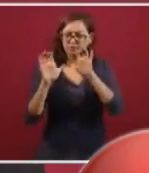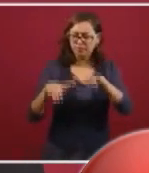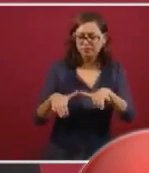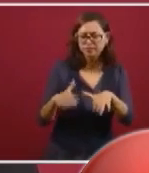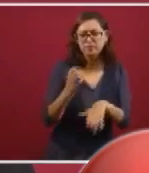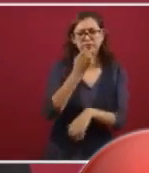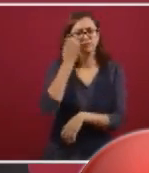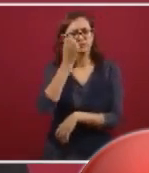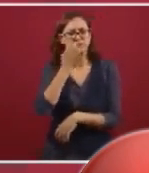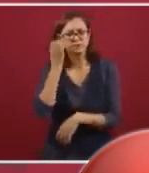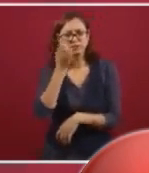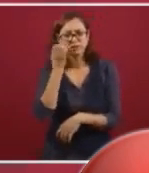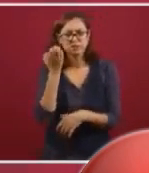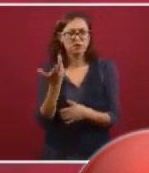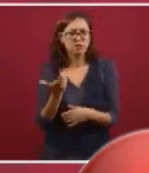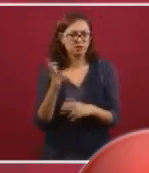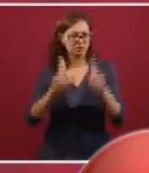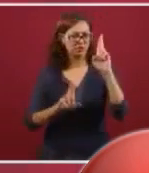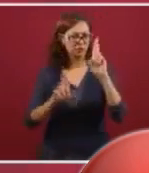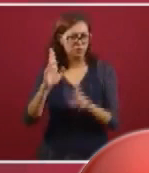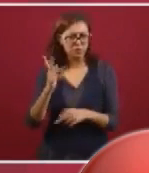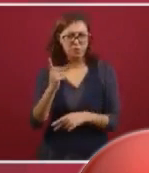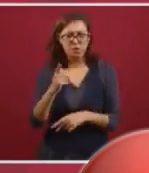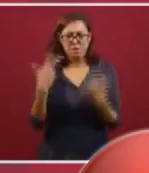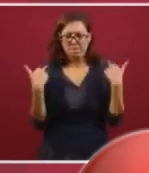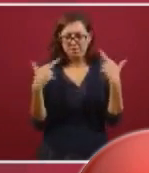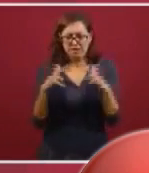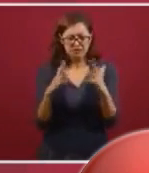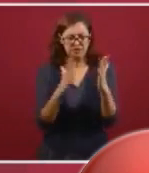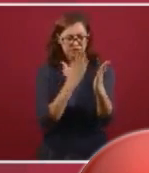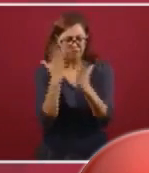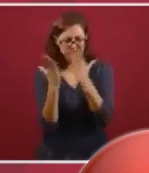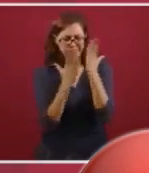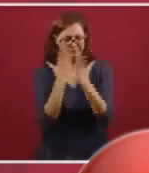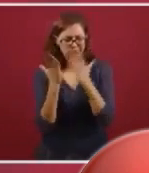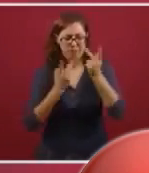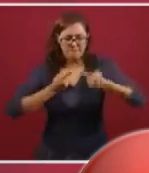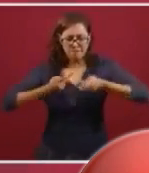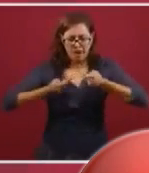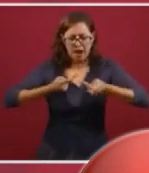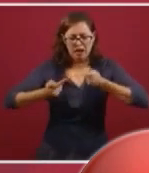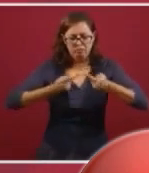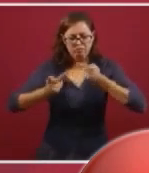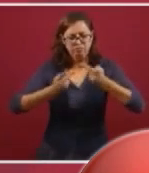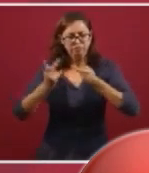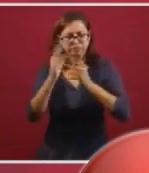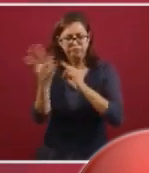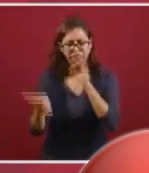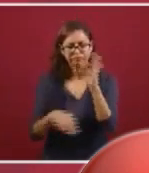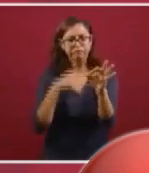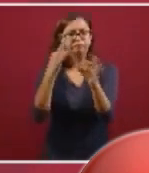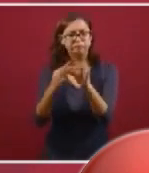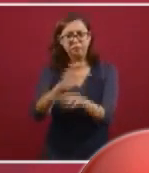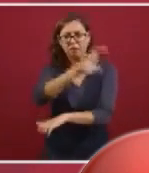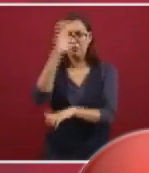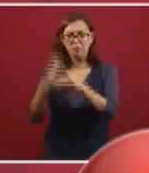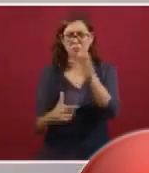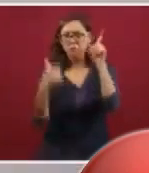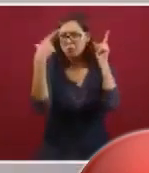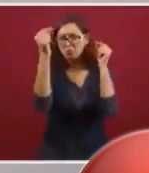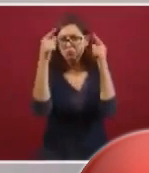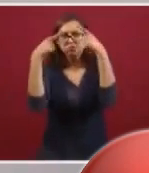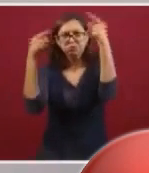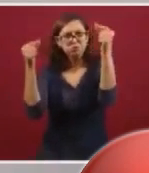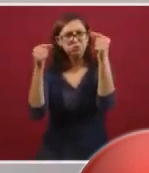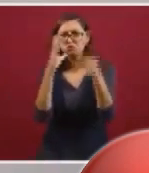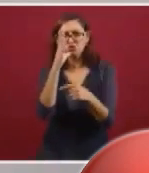un joven a una normal, se prepara, termina, ¿por qué